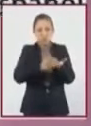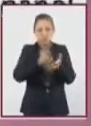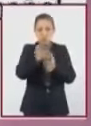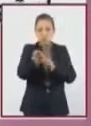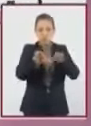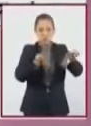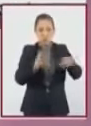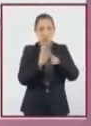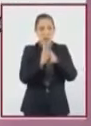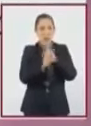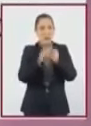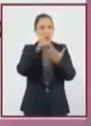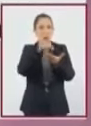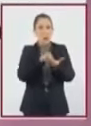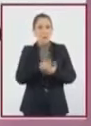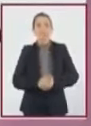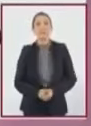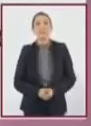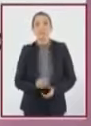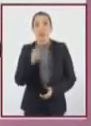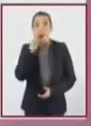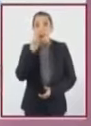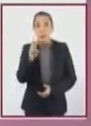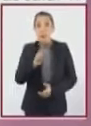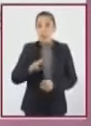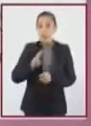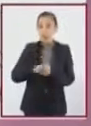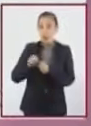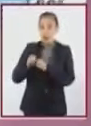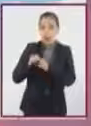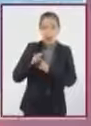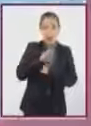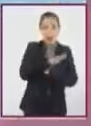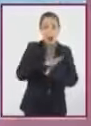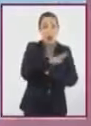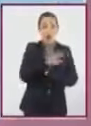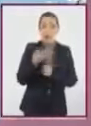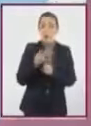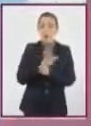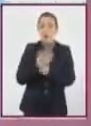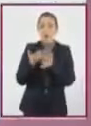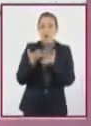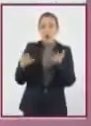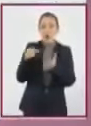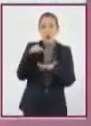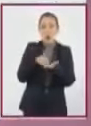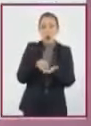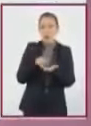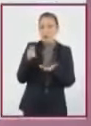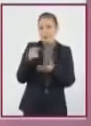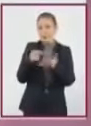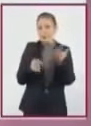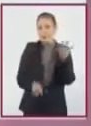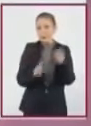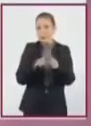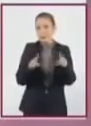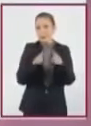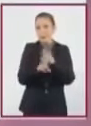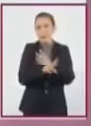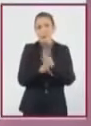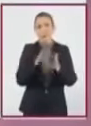política. Reconocer la influencia del medio natural o el acontecer histórico, entre otros